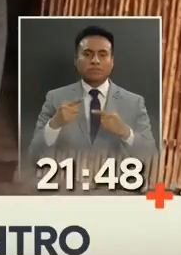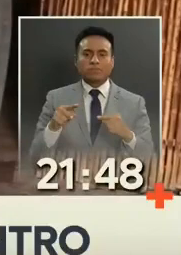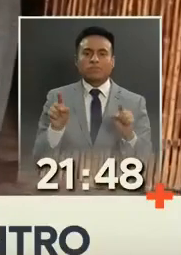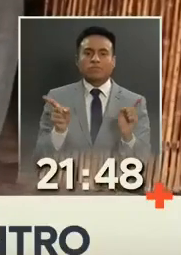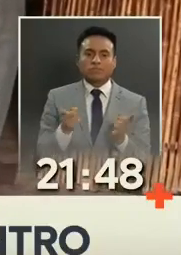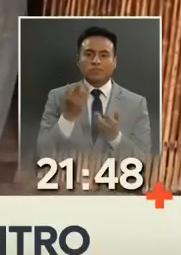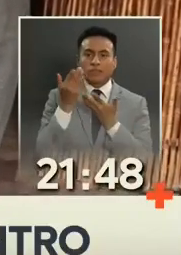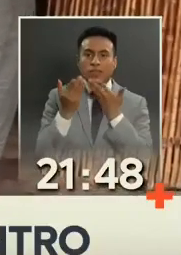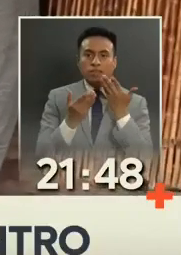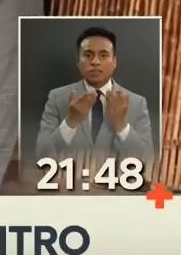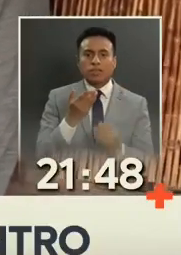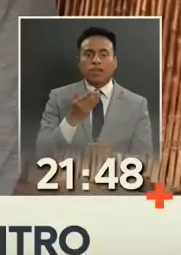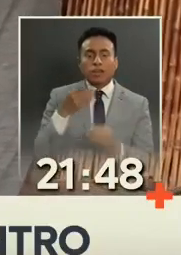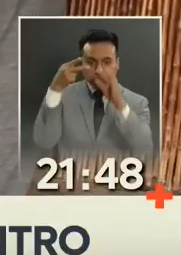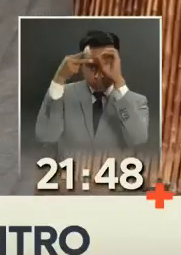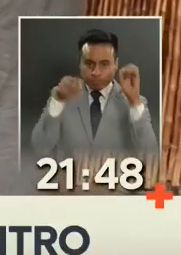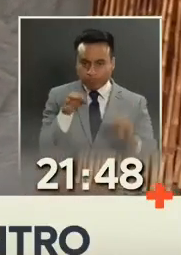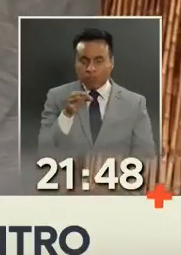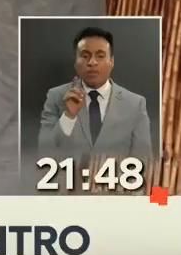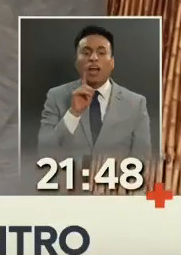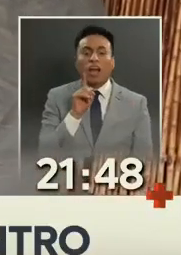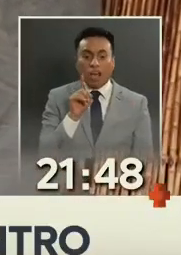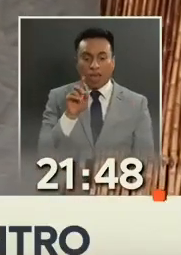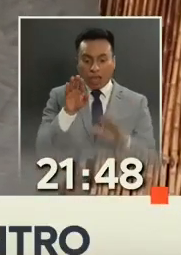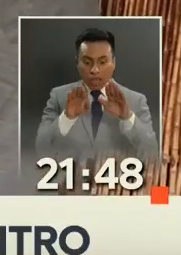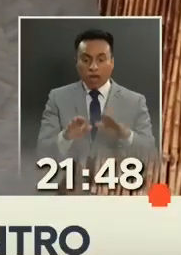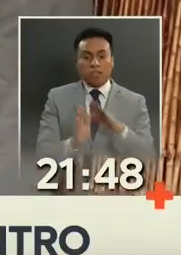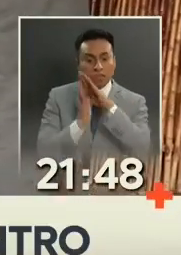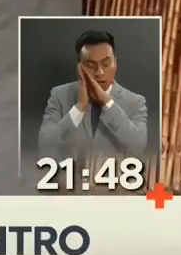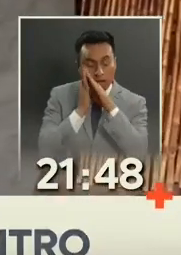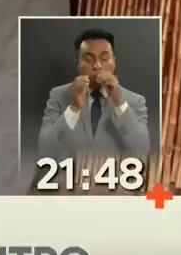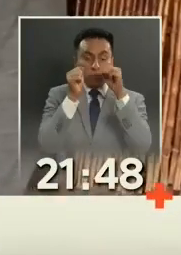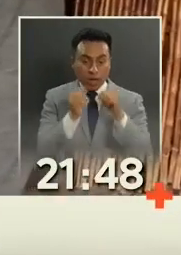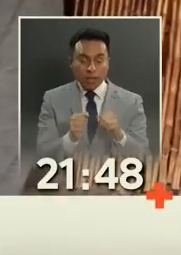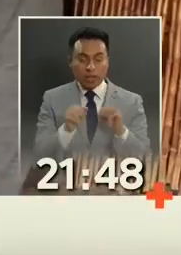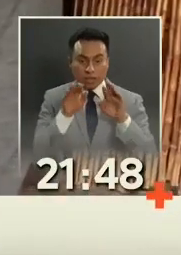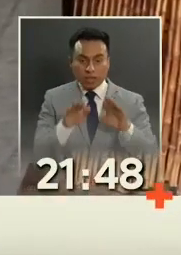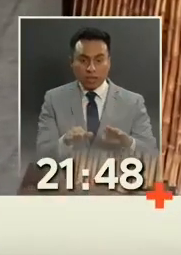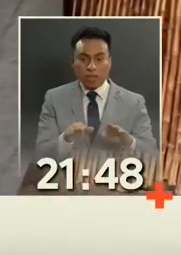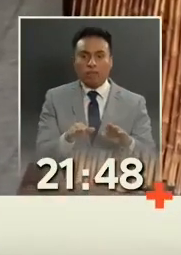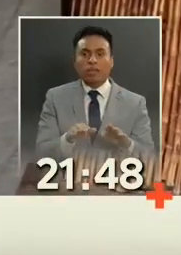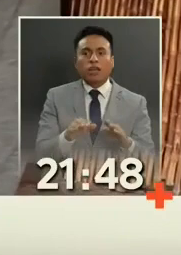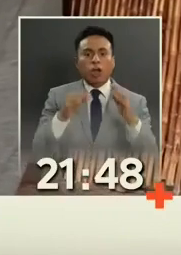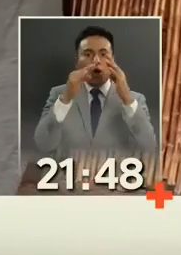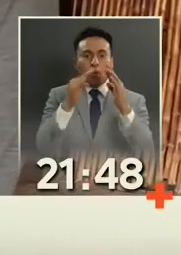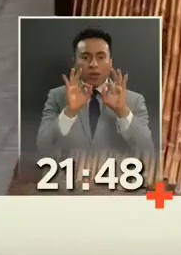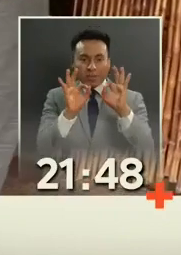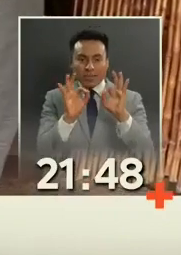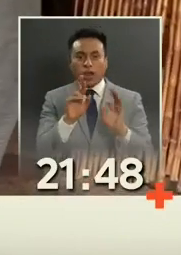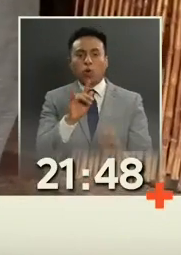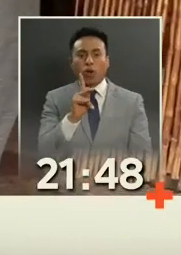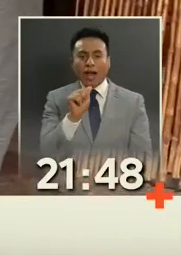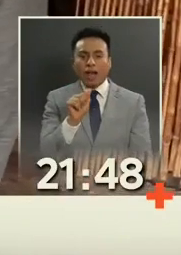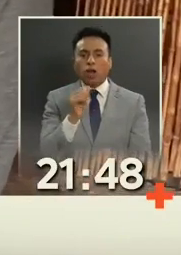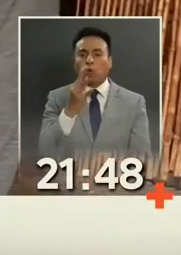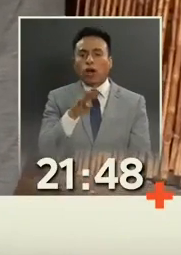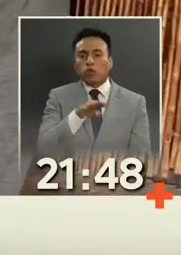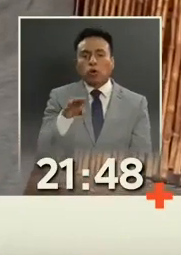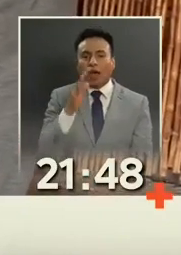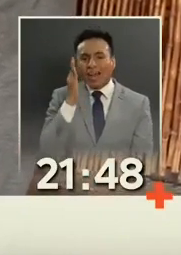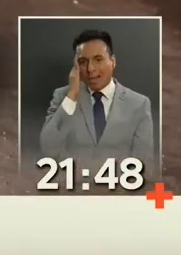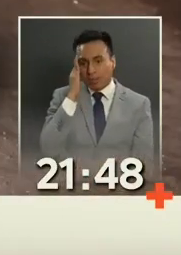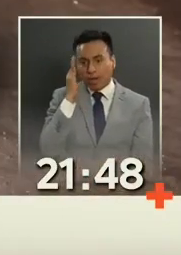Acá pueden venir a quedarse, a alojar y cada ruca tiene 4 camas y en la noche se